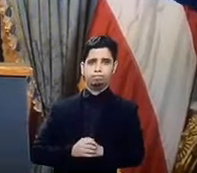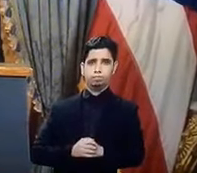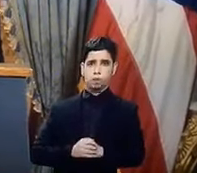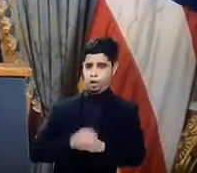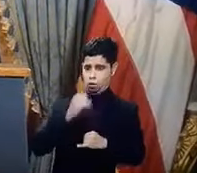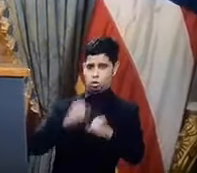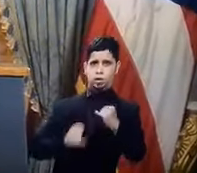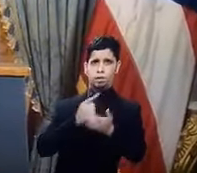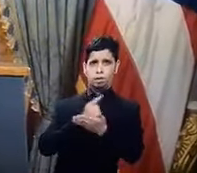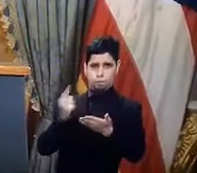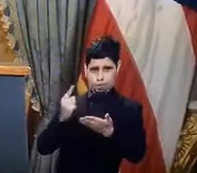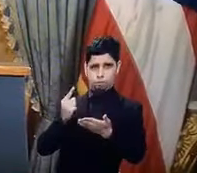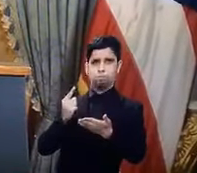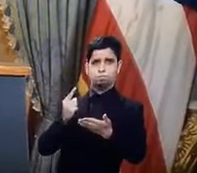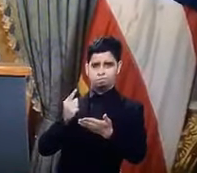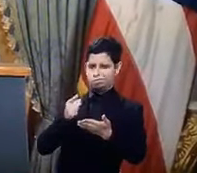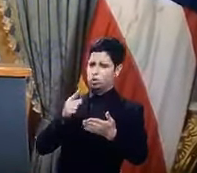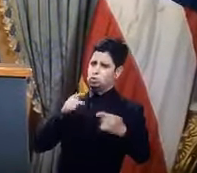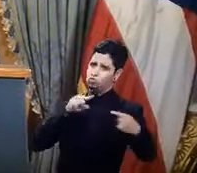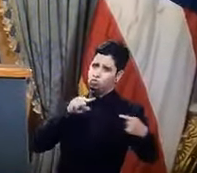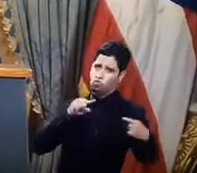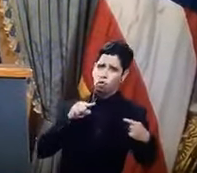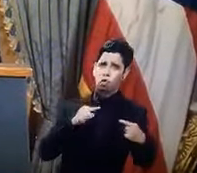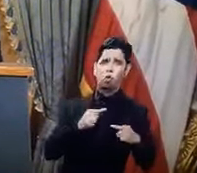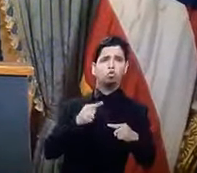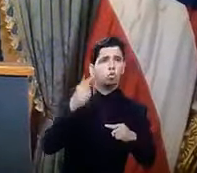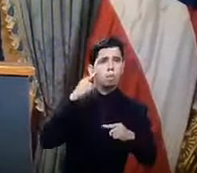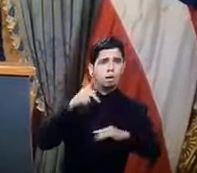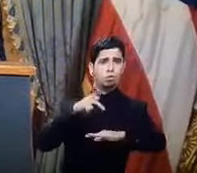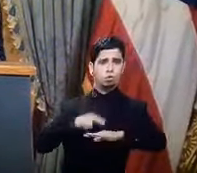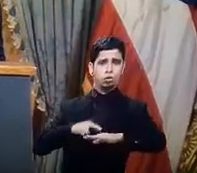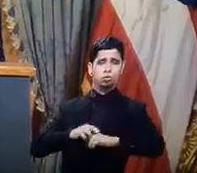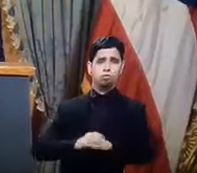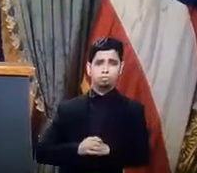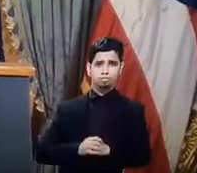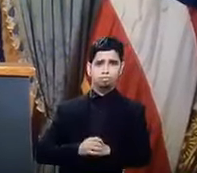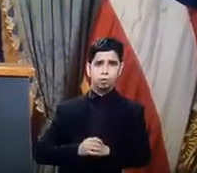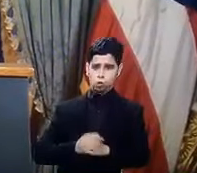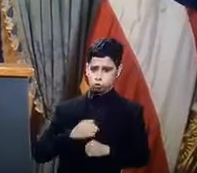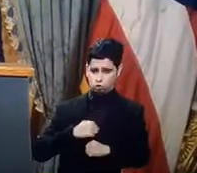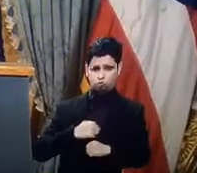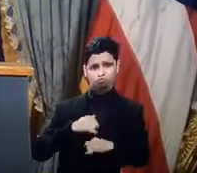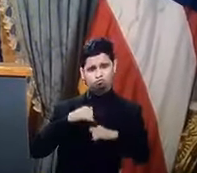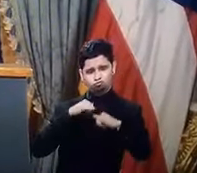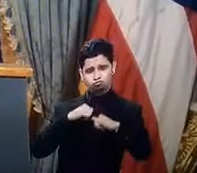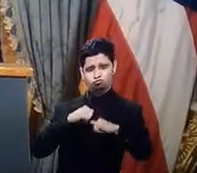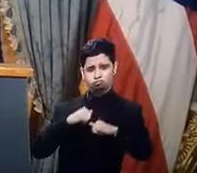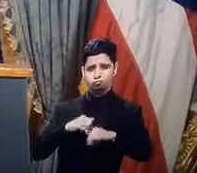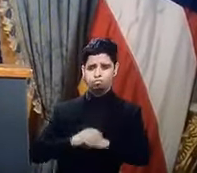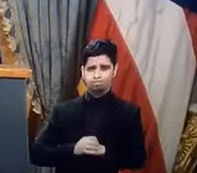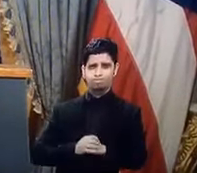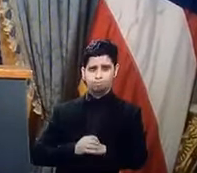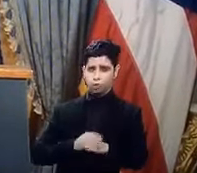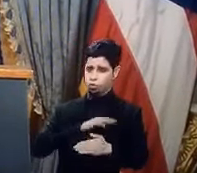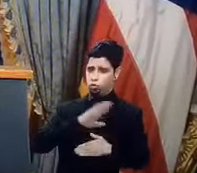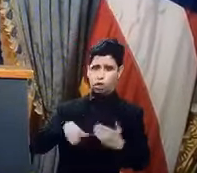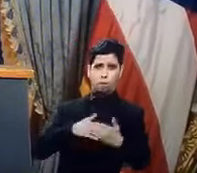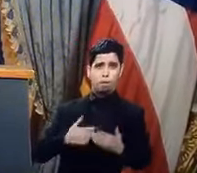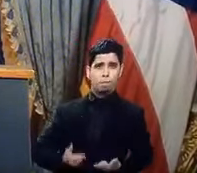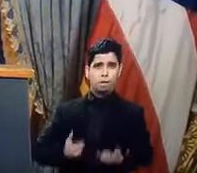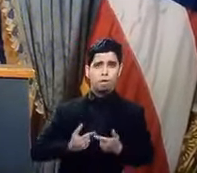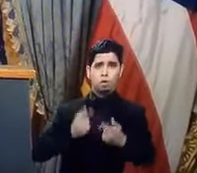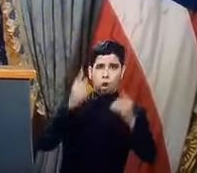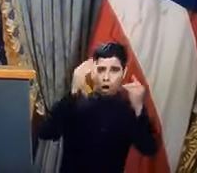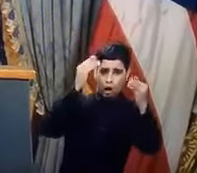últimas semanas ha sido muy doloroso para el pueblo de Puerto Rico, e igual me he sentido yo. Todos hemos vivido la ansiedad